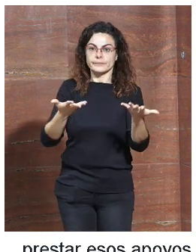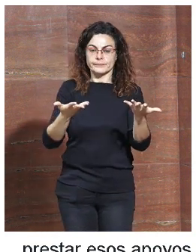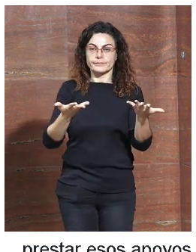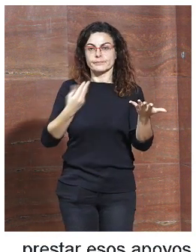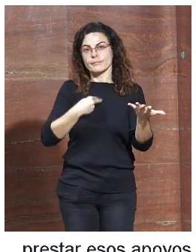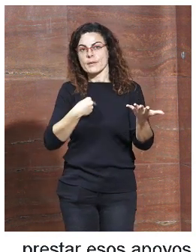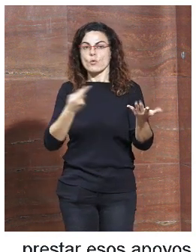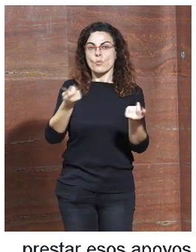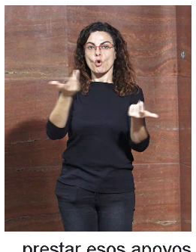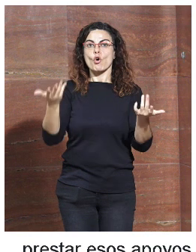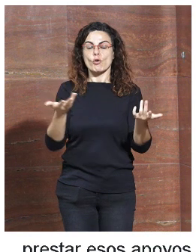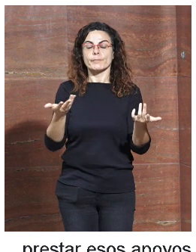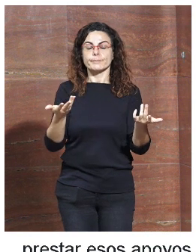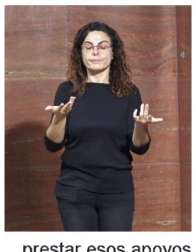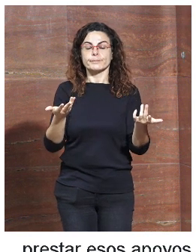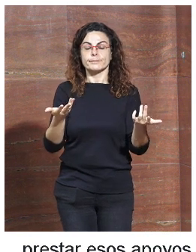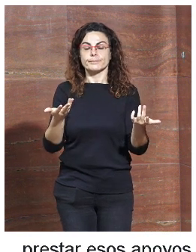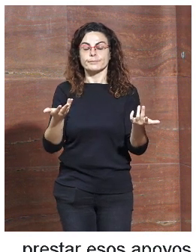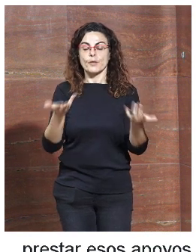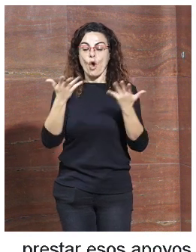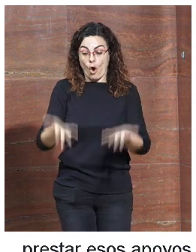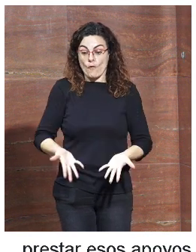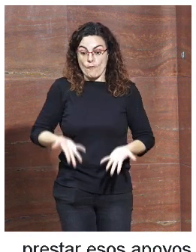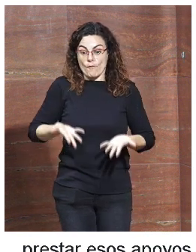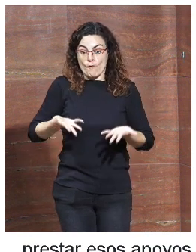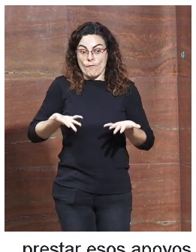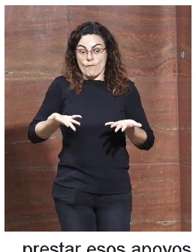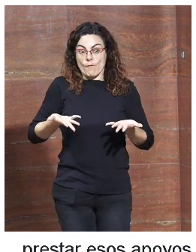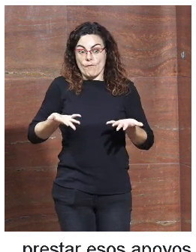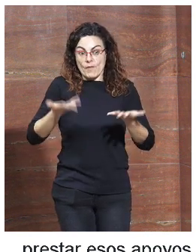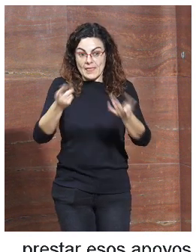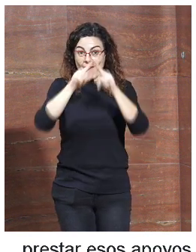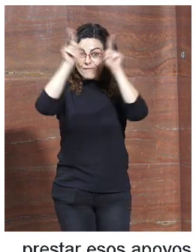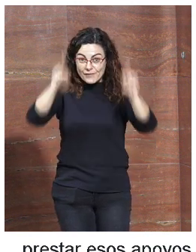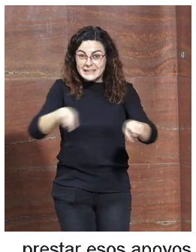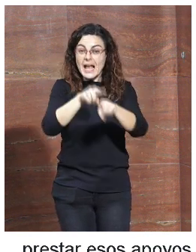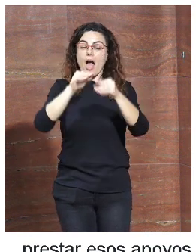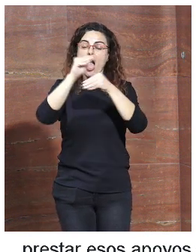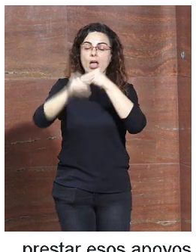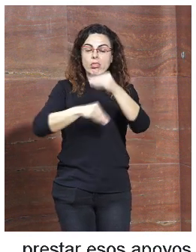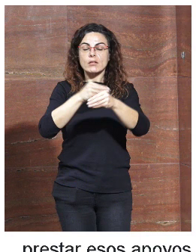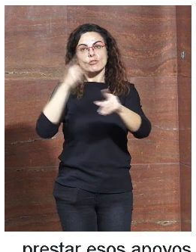un poco el ofrecer, el confeccionar esta ficha era un poco